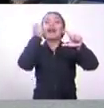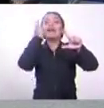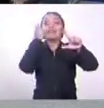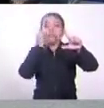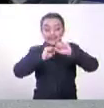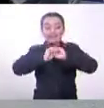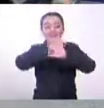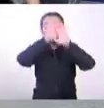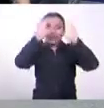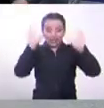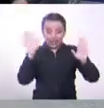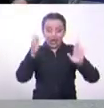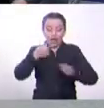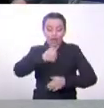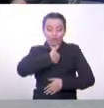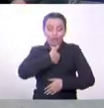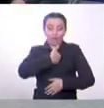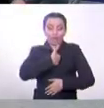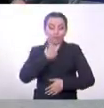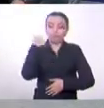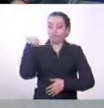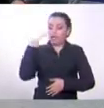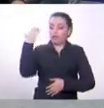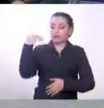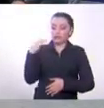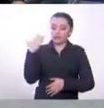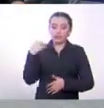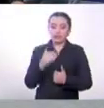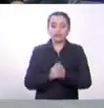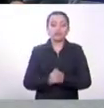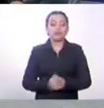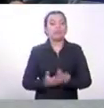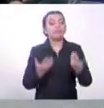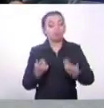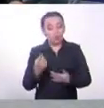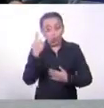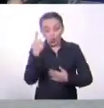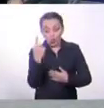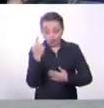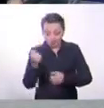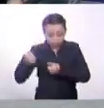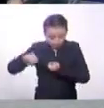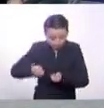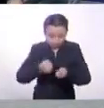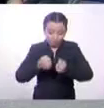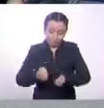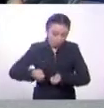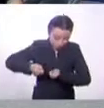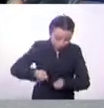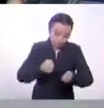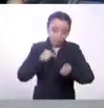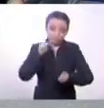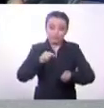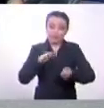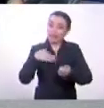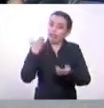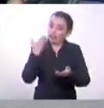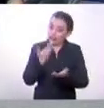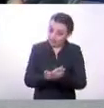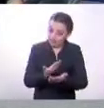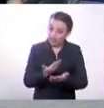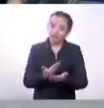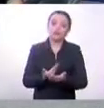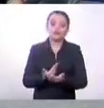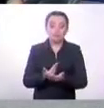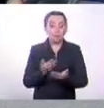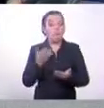estaban, profundo, un hoyo una profundo. que estaban excavando y que si tropezábamos o caíamos, nuestro compañerito Juan, Ajá.